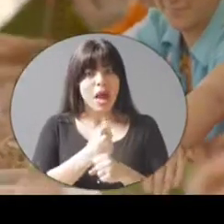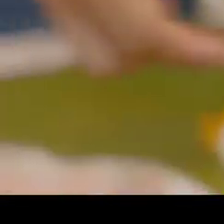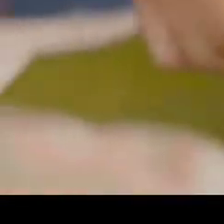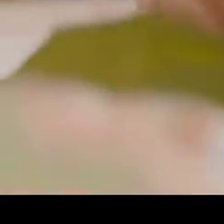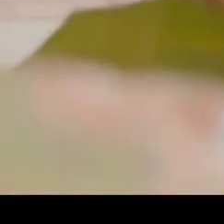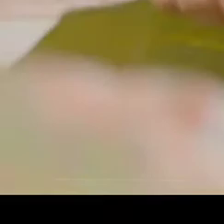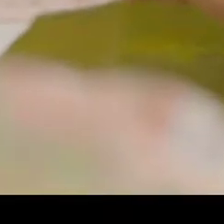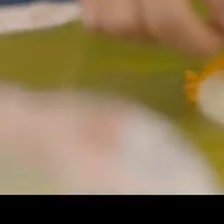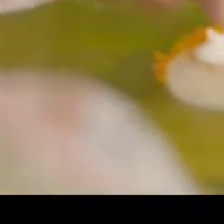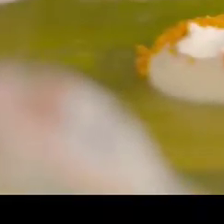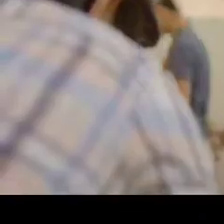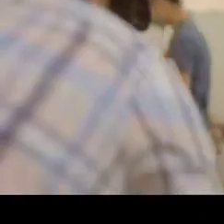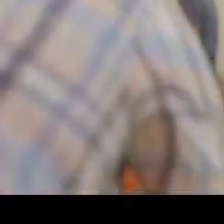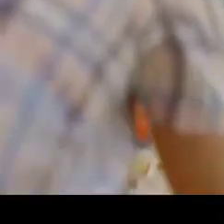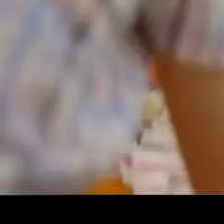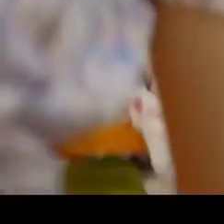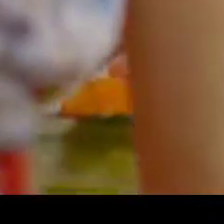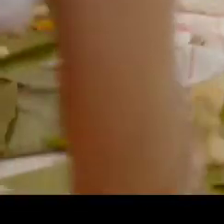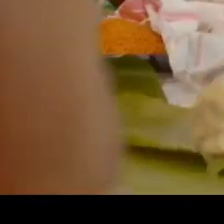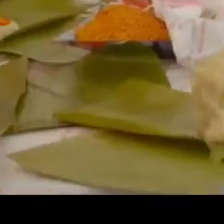año.